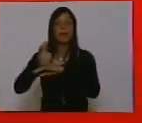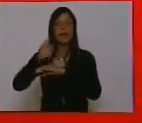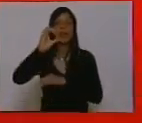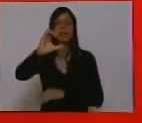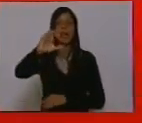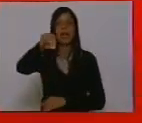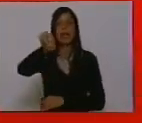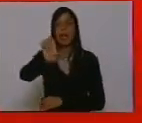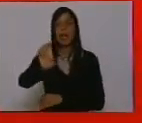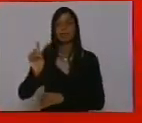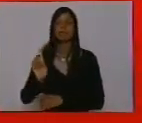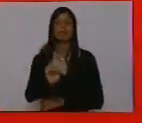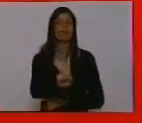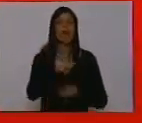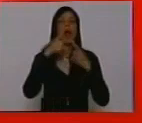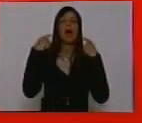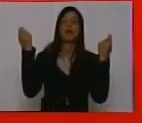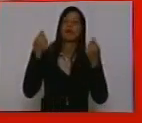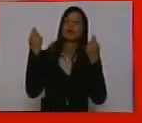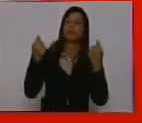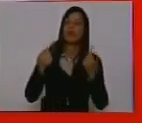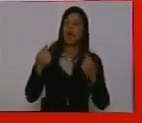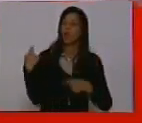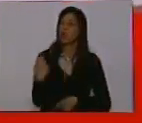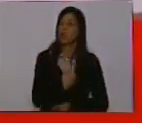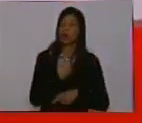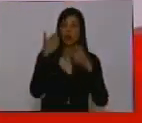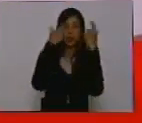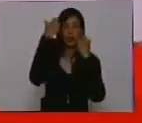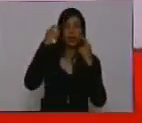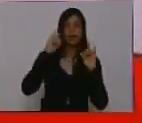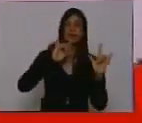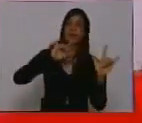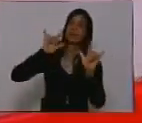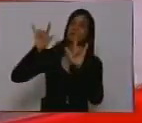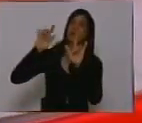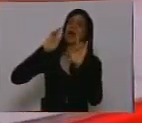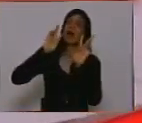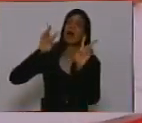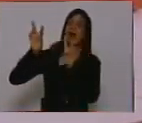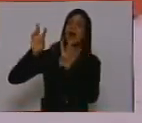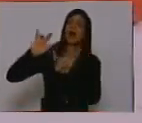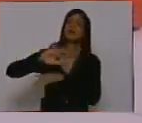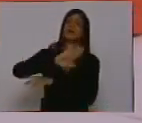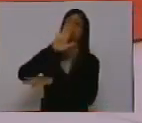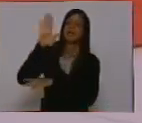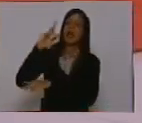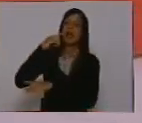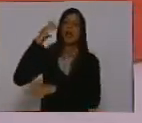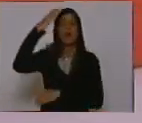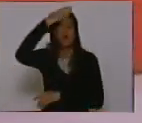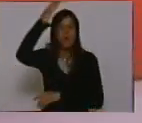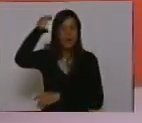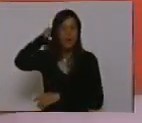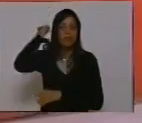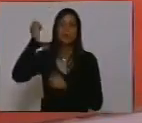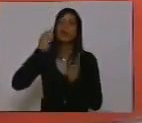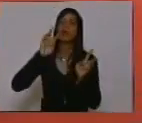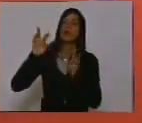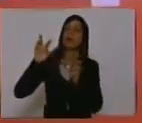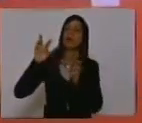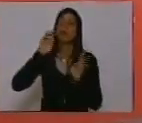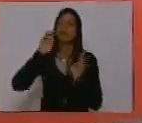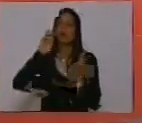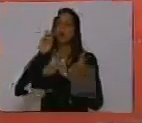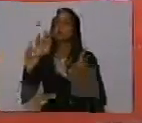resultados, veremos hacia el cielo en la noche y le diremos a Francisco de Miranda: cumplimos contigo, Francisco de Miranda. Hay